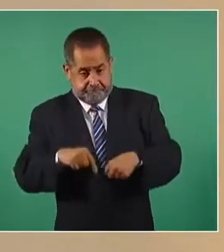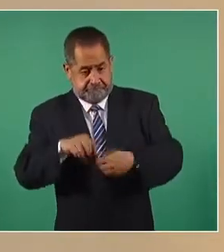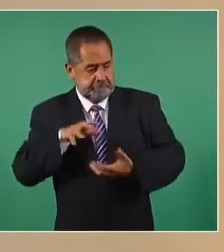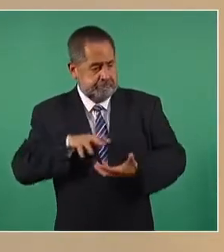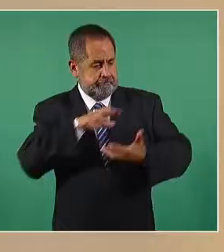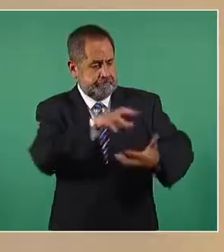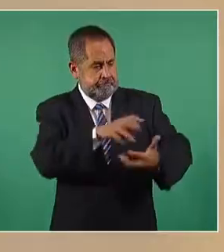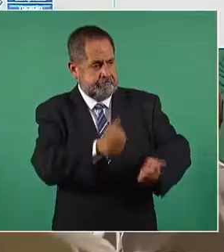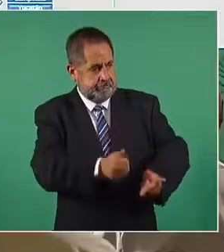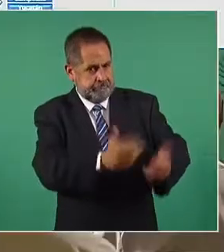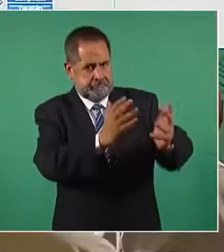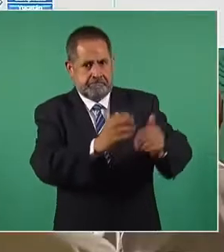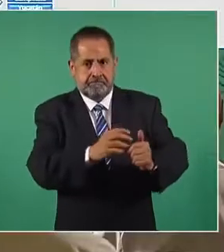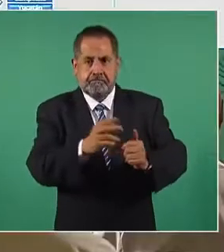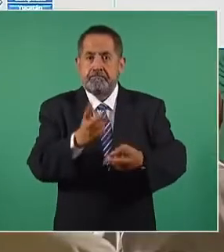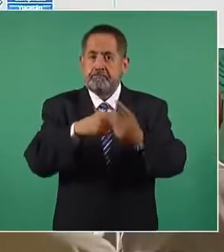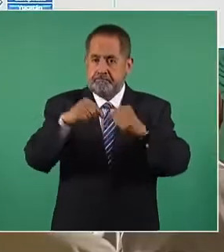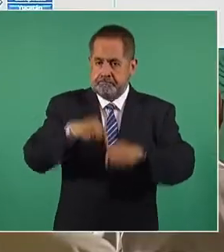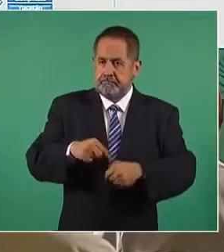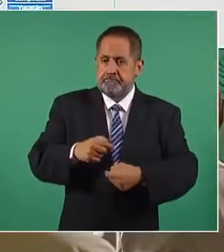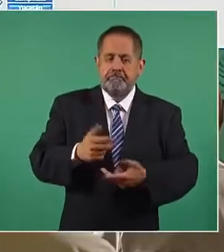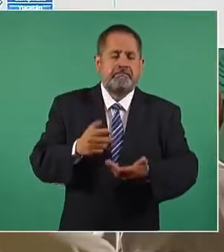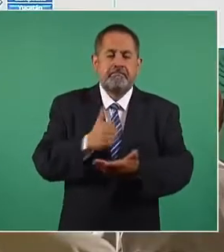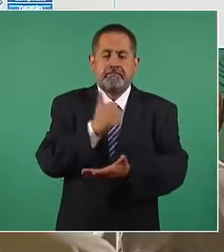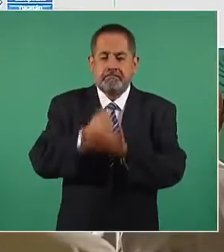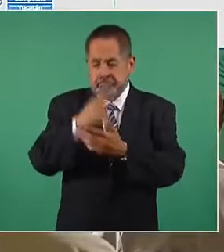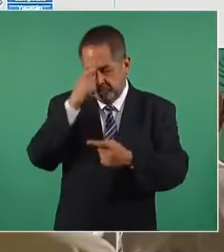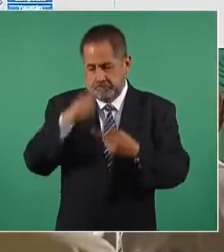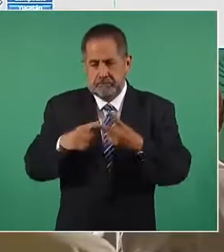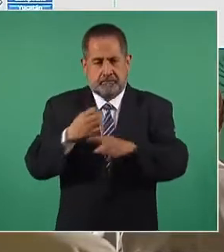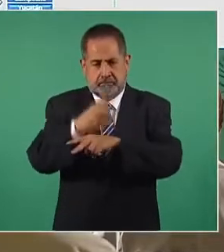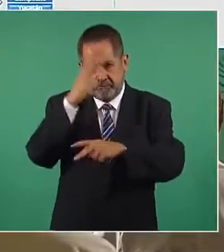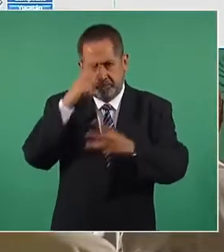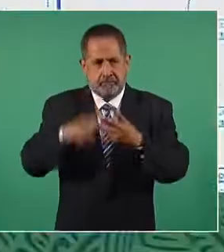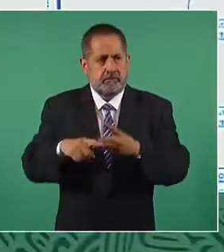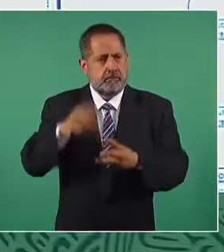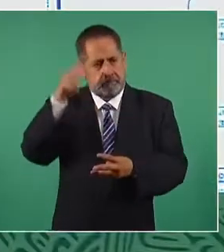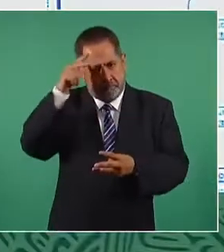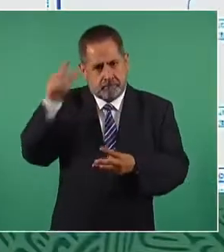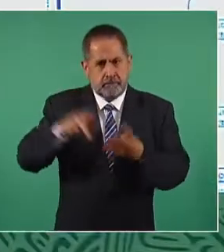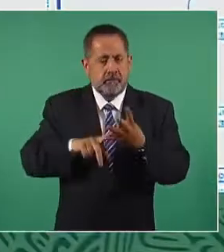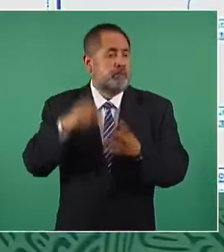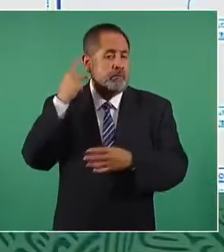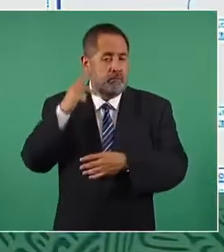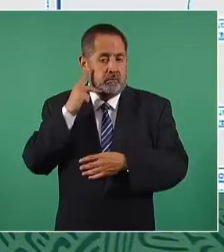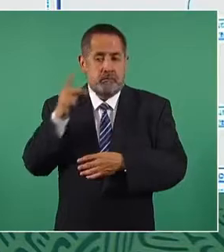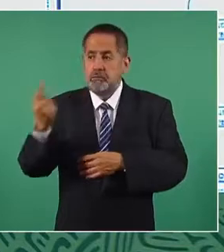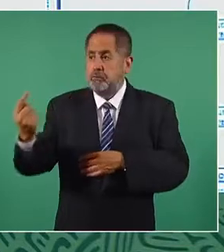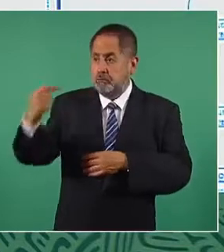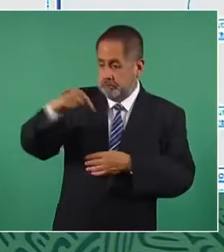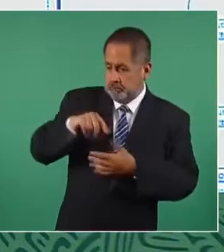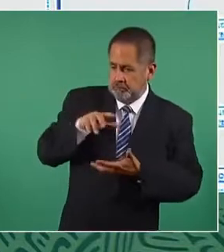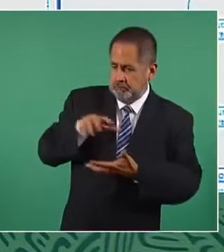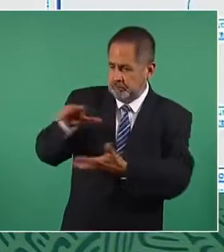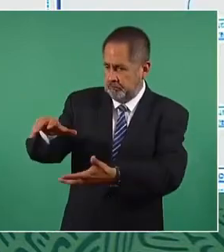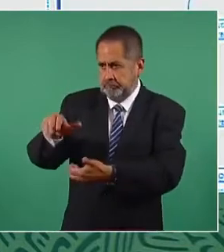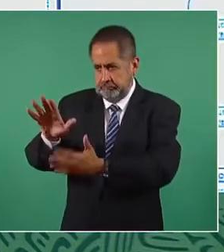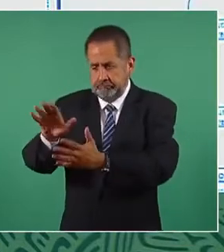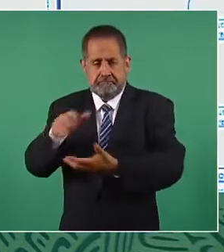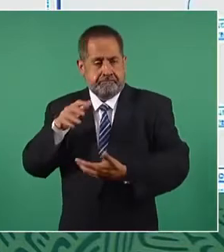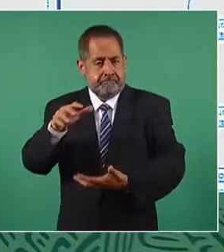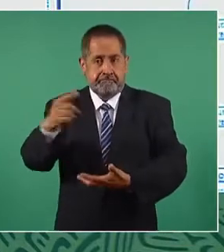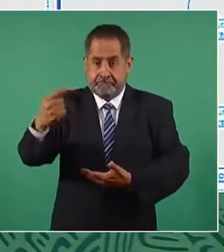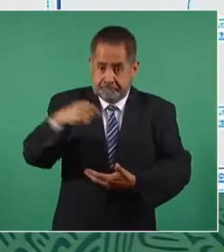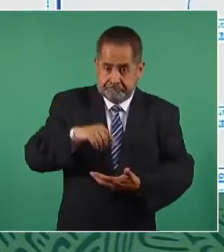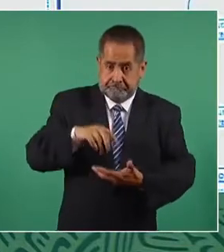recoger sus vacunas, que fue la Ciudad de México, Estado de México, Hidalgo y Puebla. Una ruta